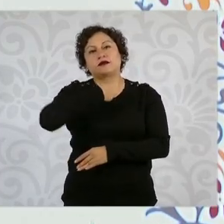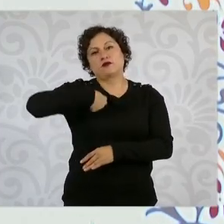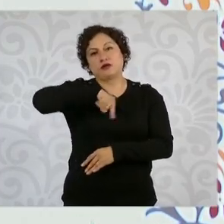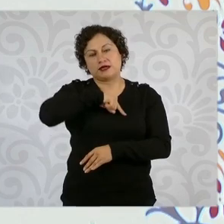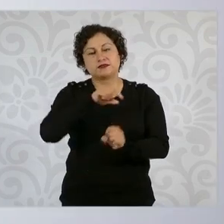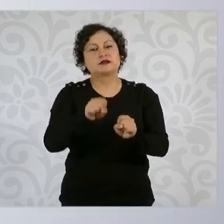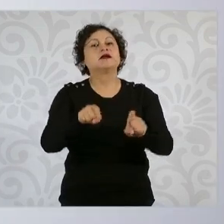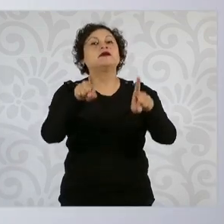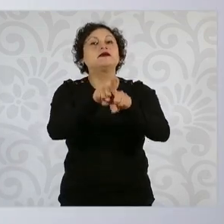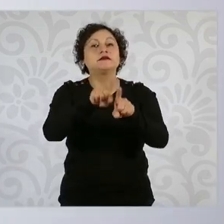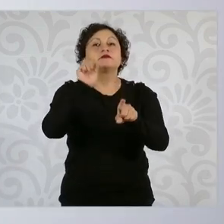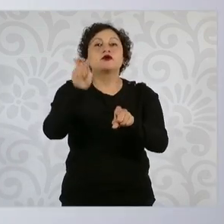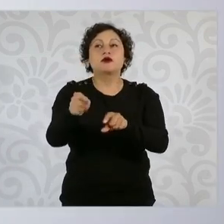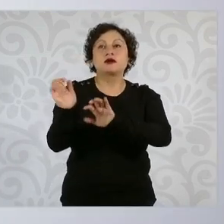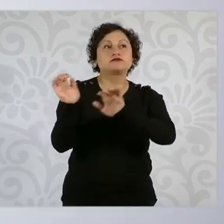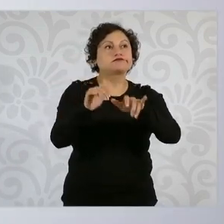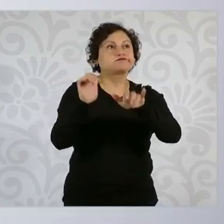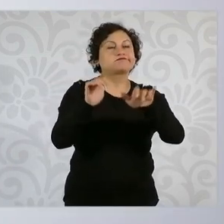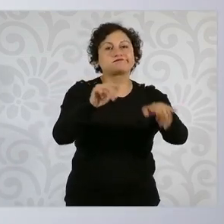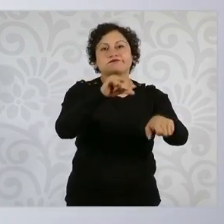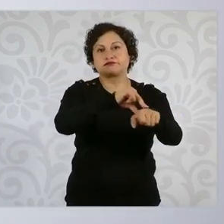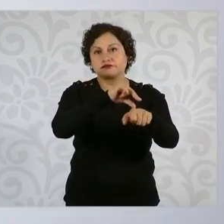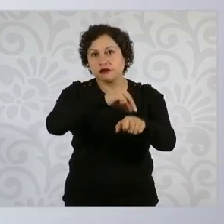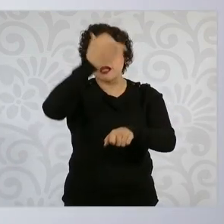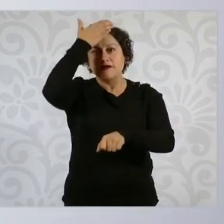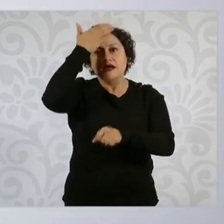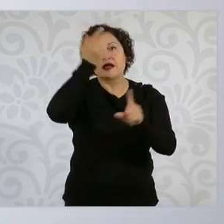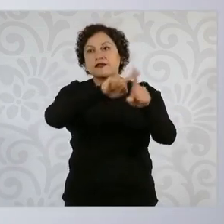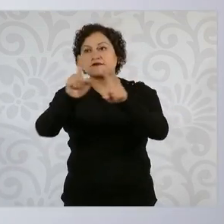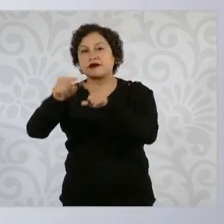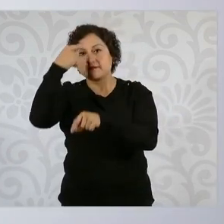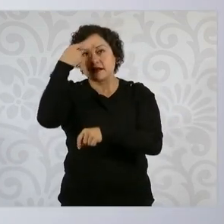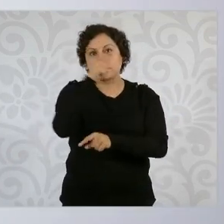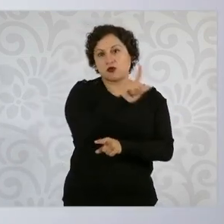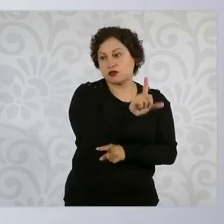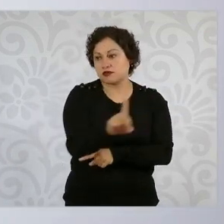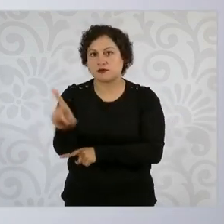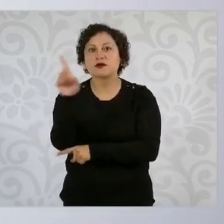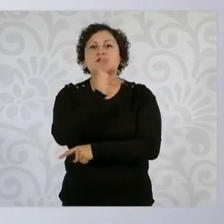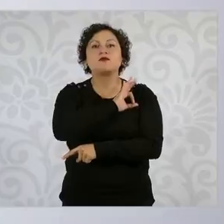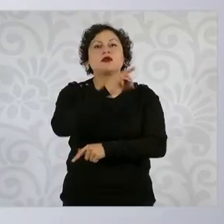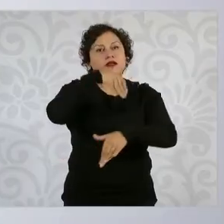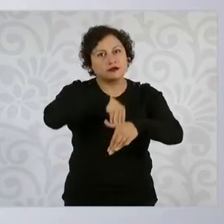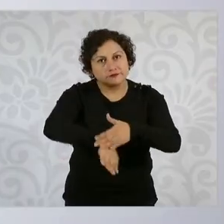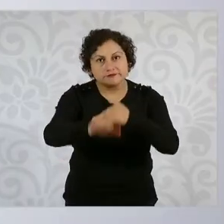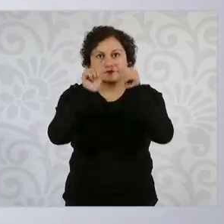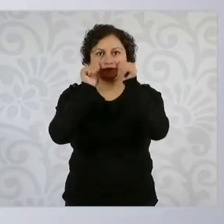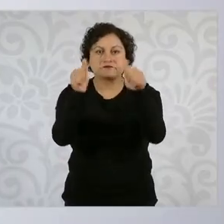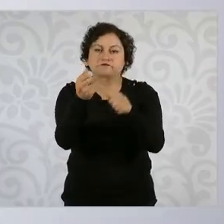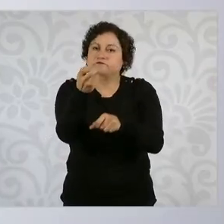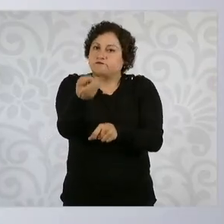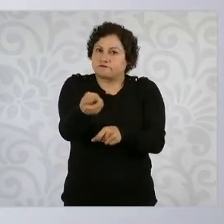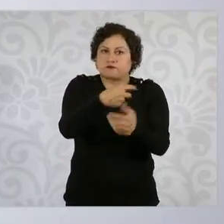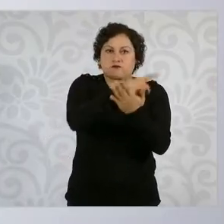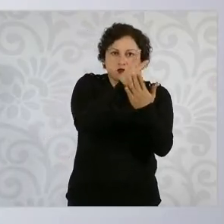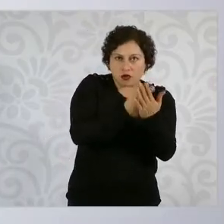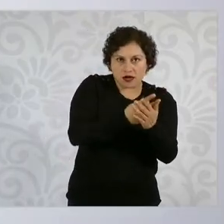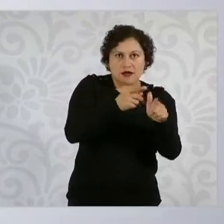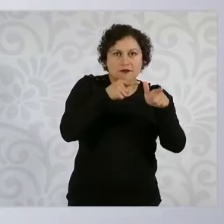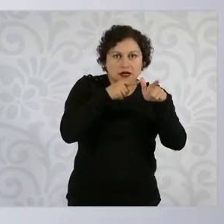médicas también, en todos los turnos para que pueda haber atención a los fines de semana. Pero es de las cosas que hemos seguido trabajando entre todas las